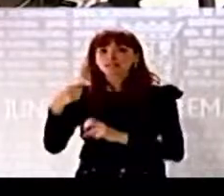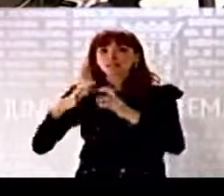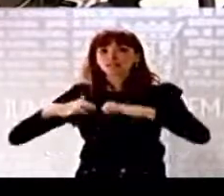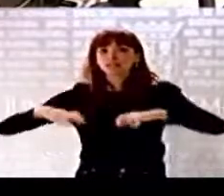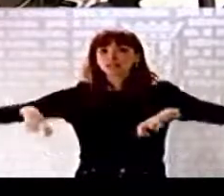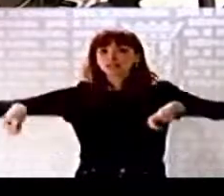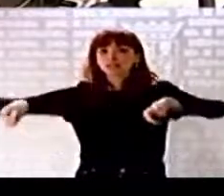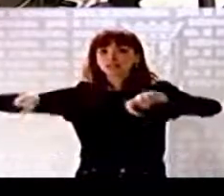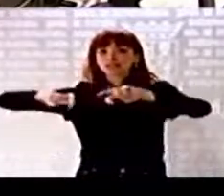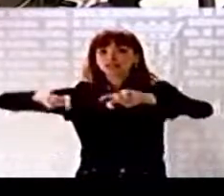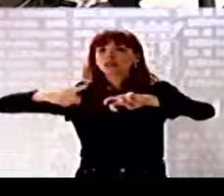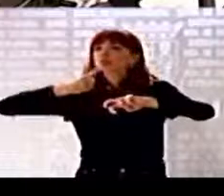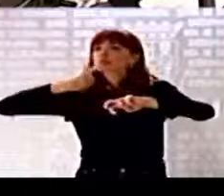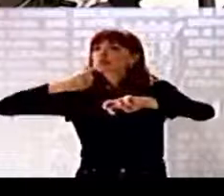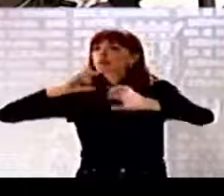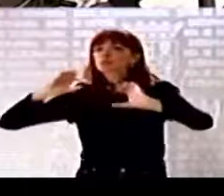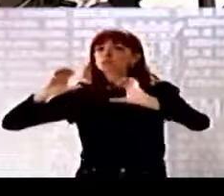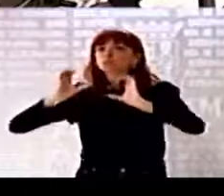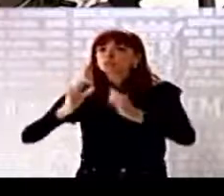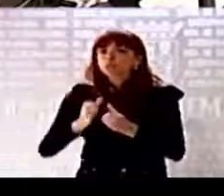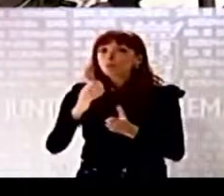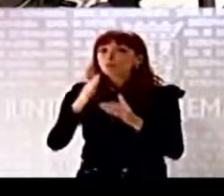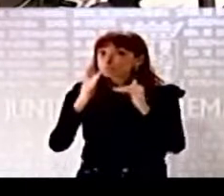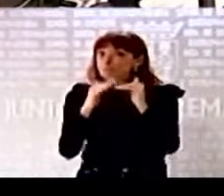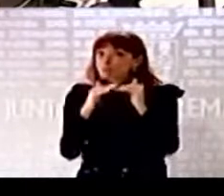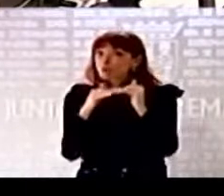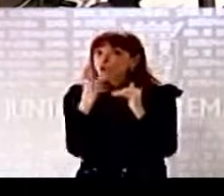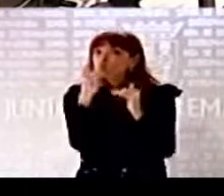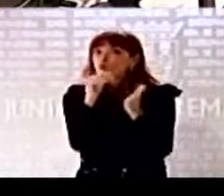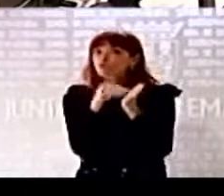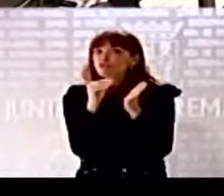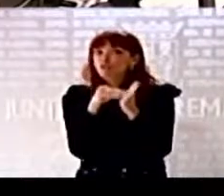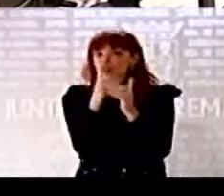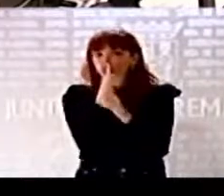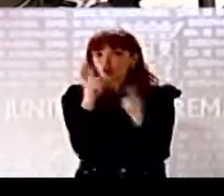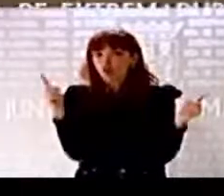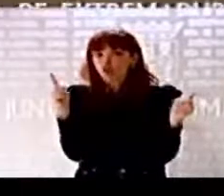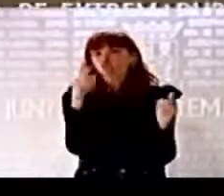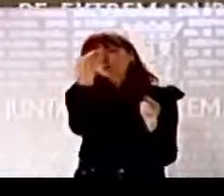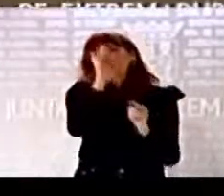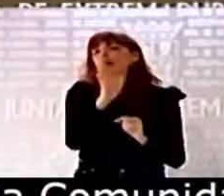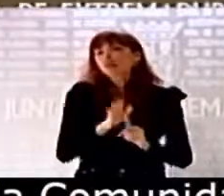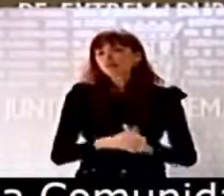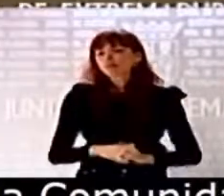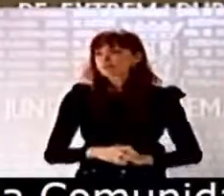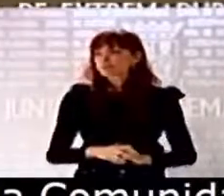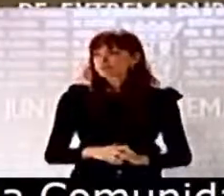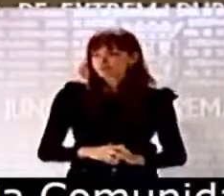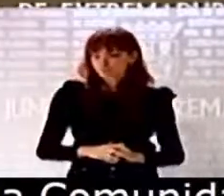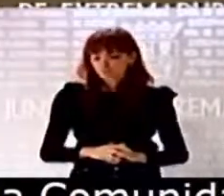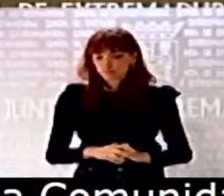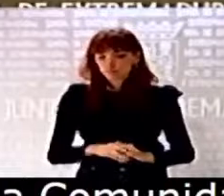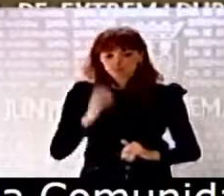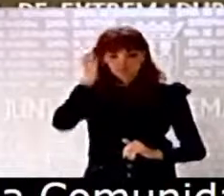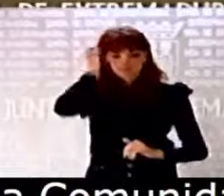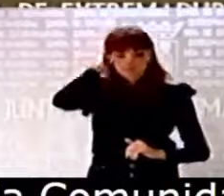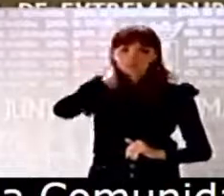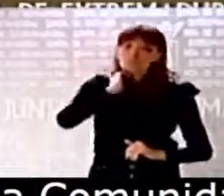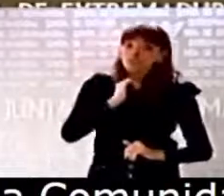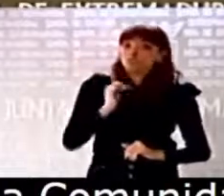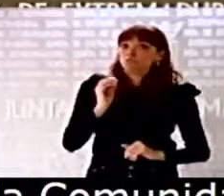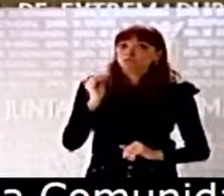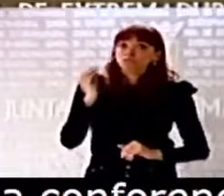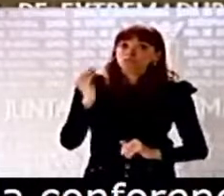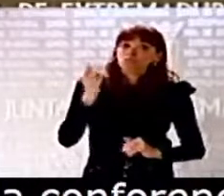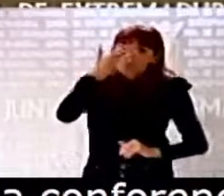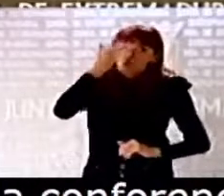al menos 2 veces al año. ¿Qué le parece? Bueno, nos parece que ya era hora.